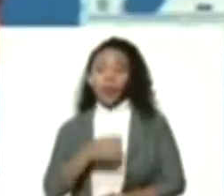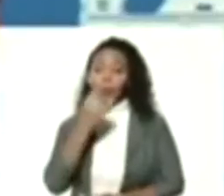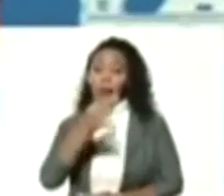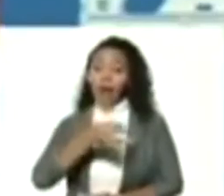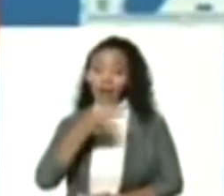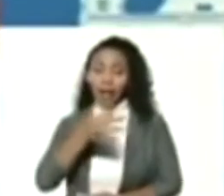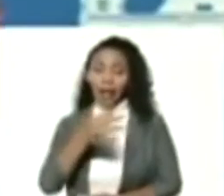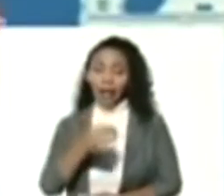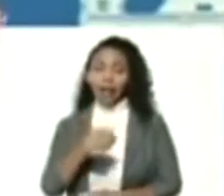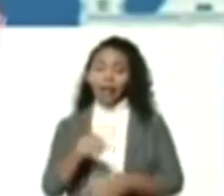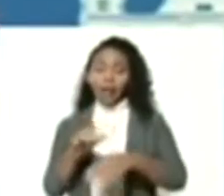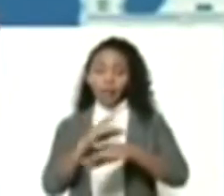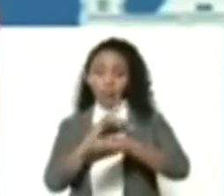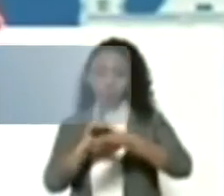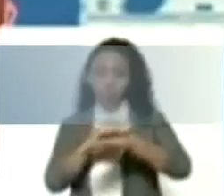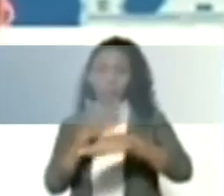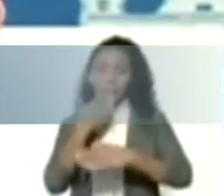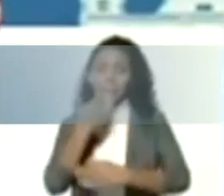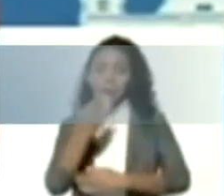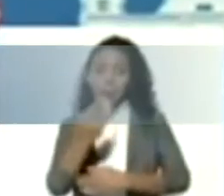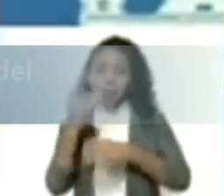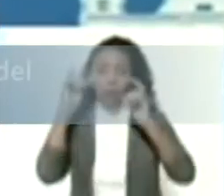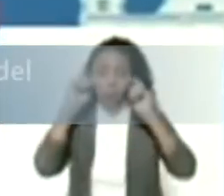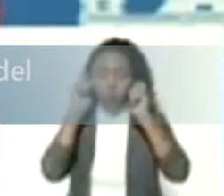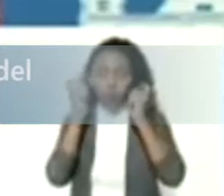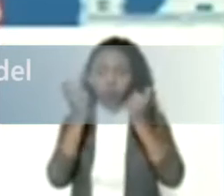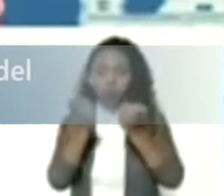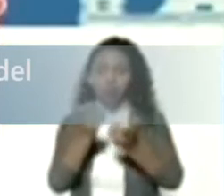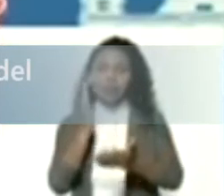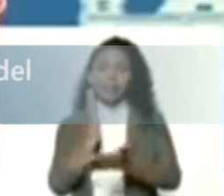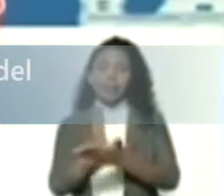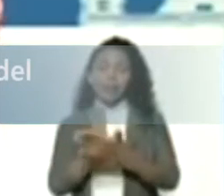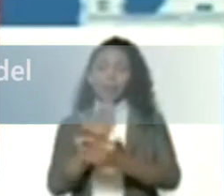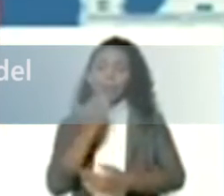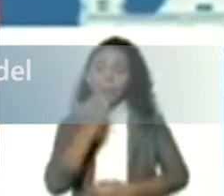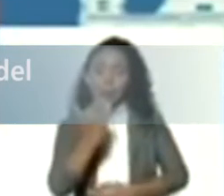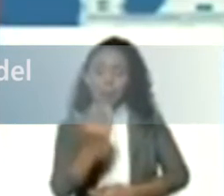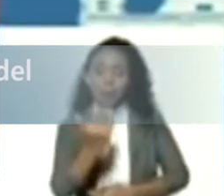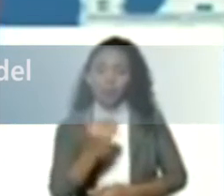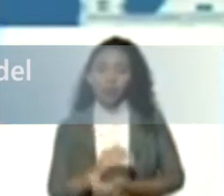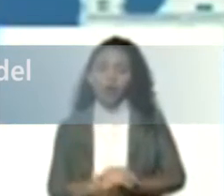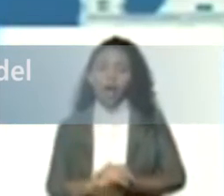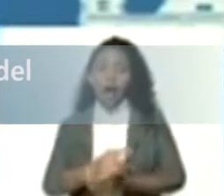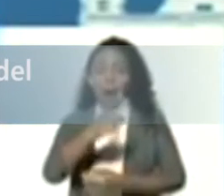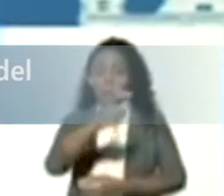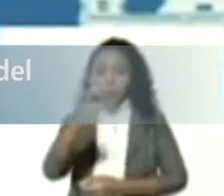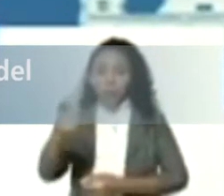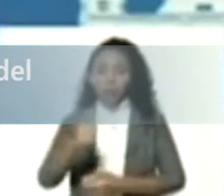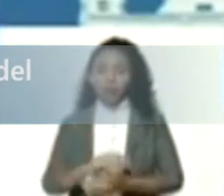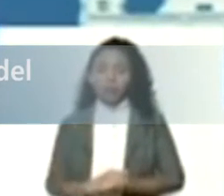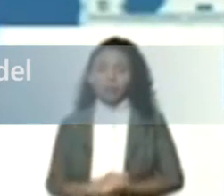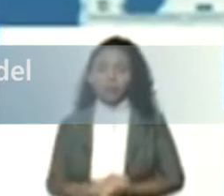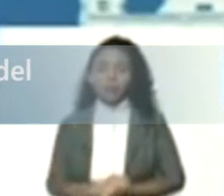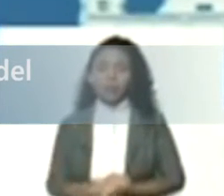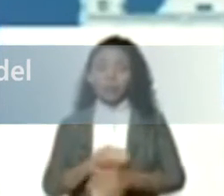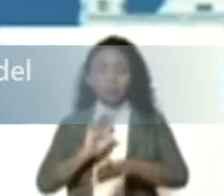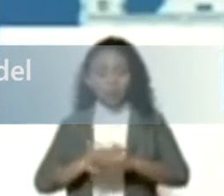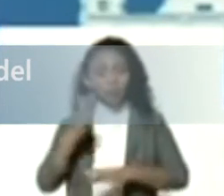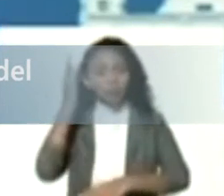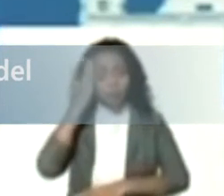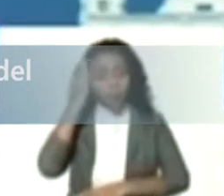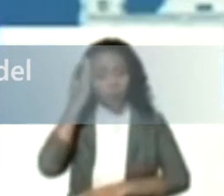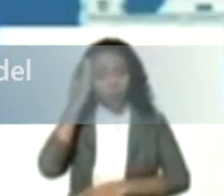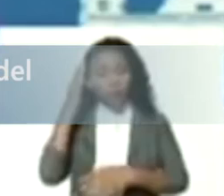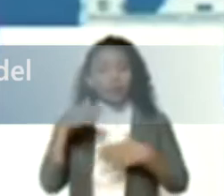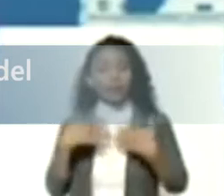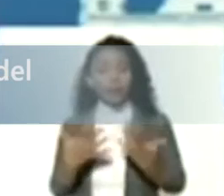El gobierno de Venezuela, en voz de la vicepresidenta Delcy Rodríguez, reveló que se pagó poco más de la mitad del monto requerido para la